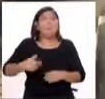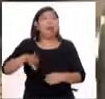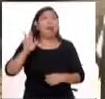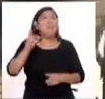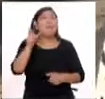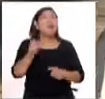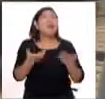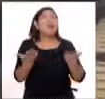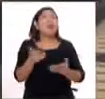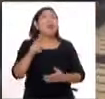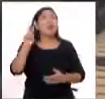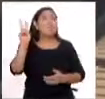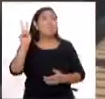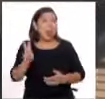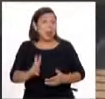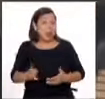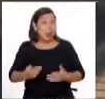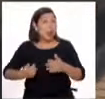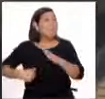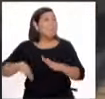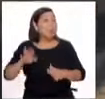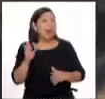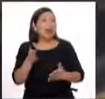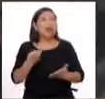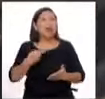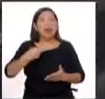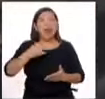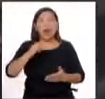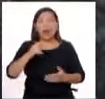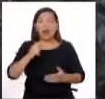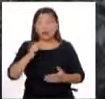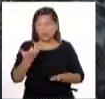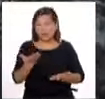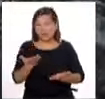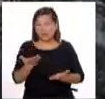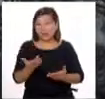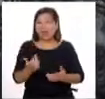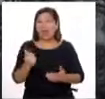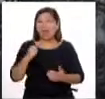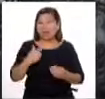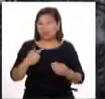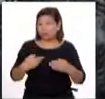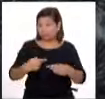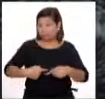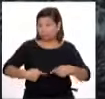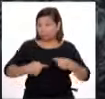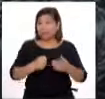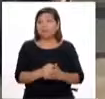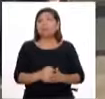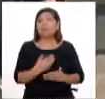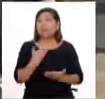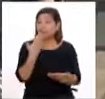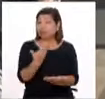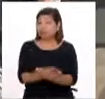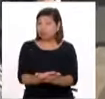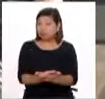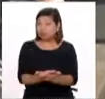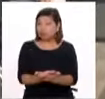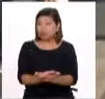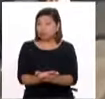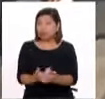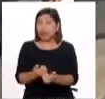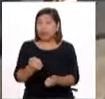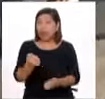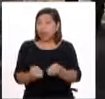venezolanos y haitianos está la situación que desde la ciudad de arica el alcalde Gerardo espíndola propuso Establecer un